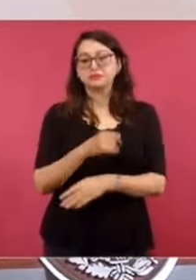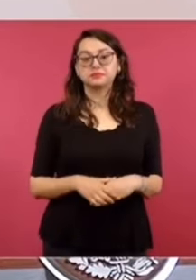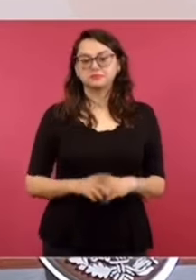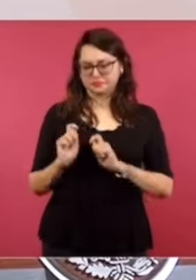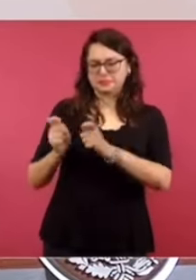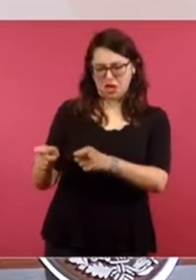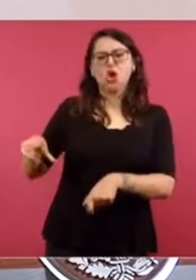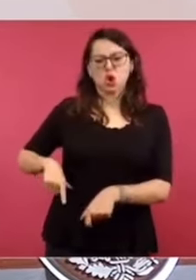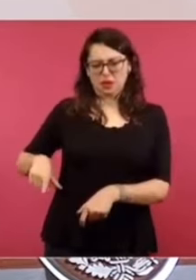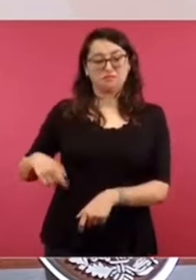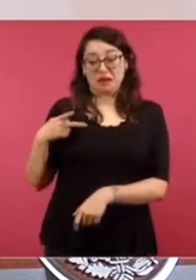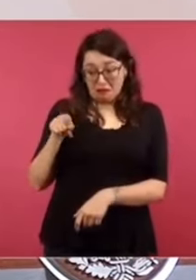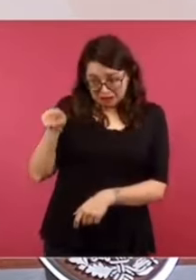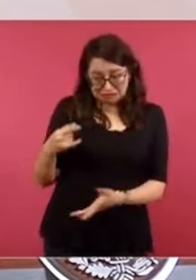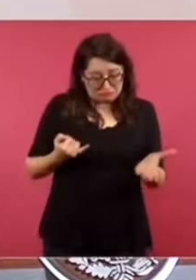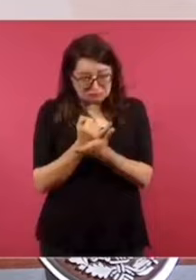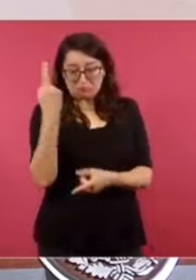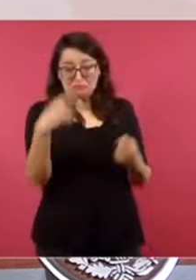Lamentable. Y es una buena persona.